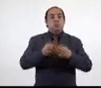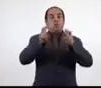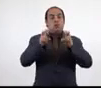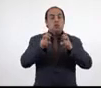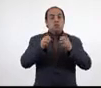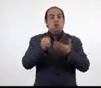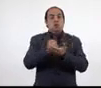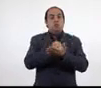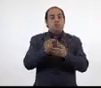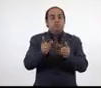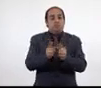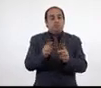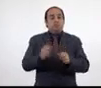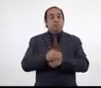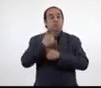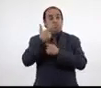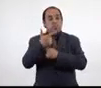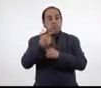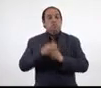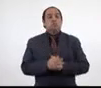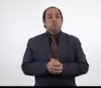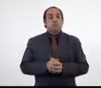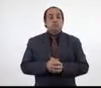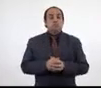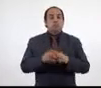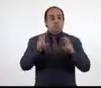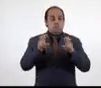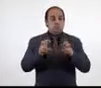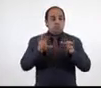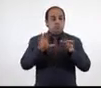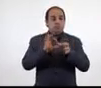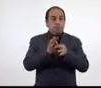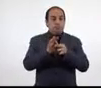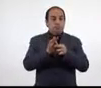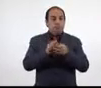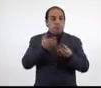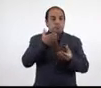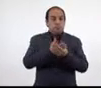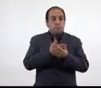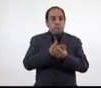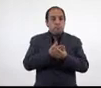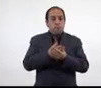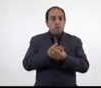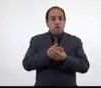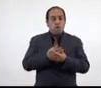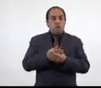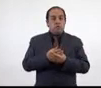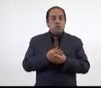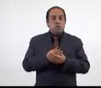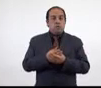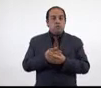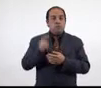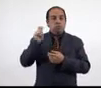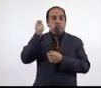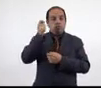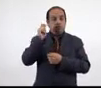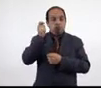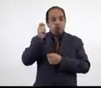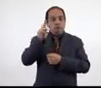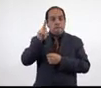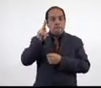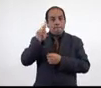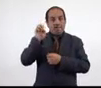microcréditos, 7 acciones relacionadas de acceso a las pensiones, lo que acabo de explicar, derivado de los